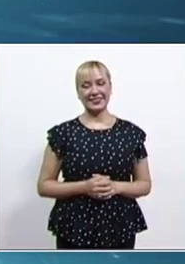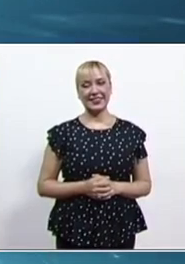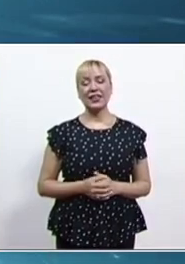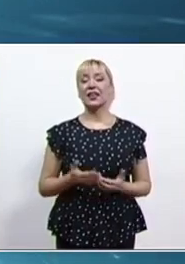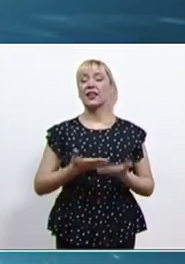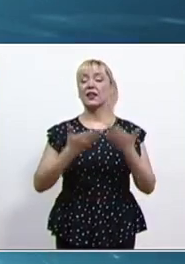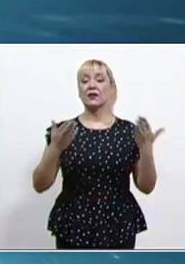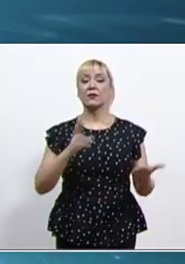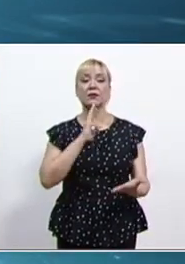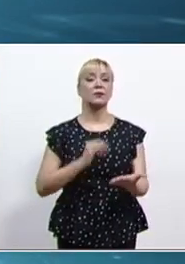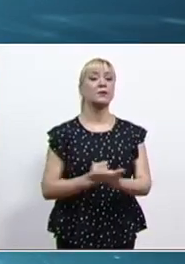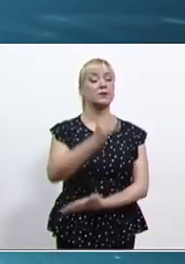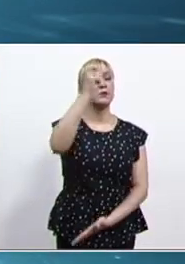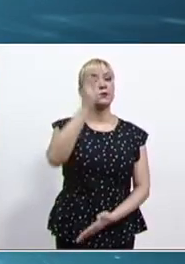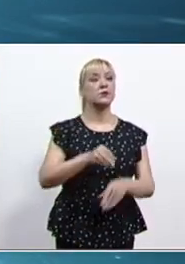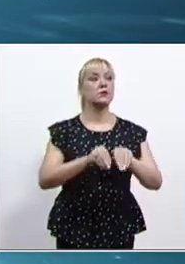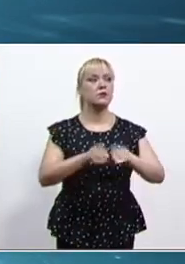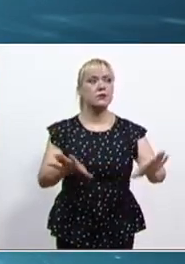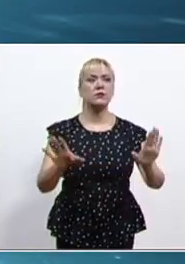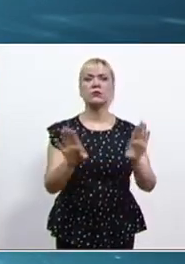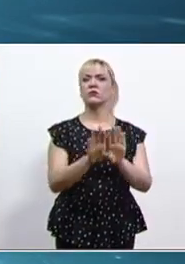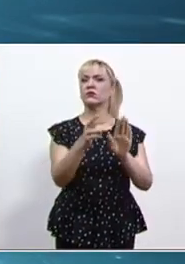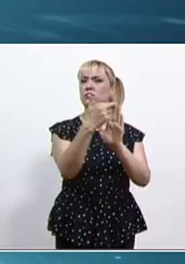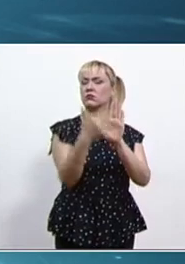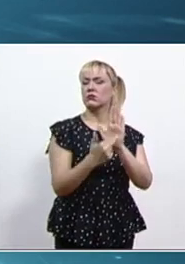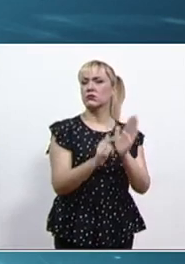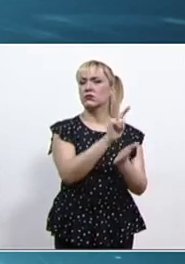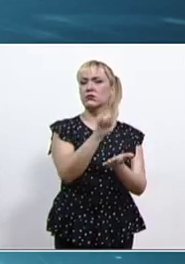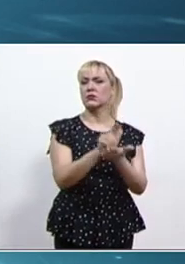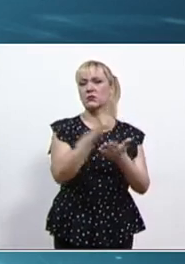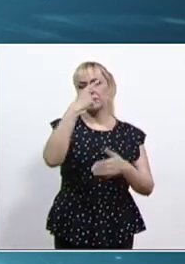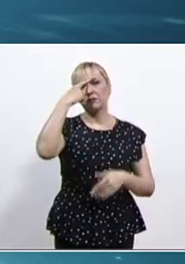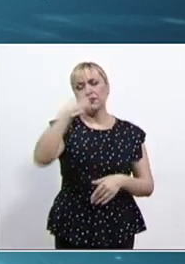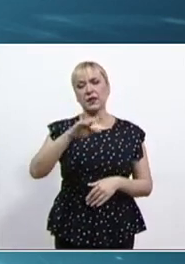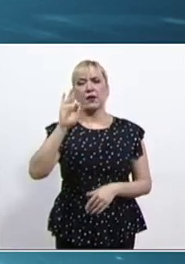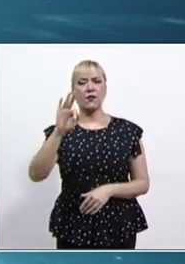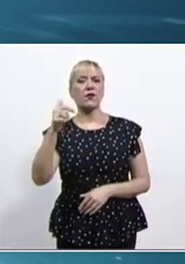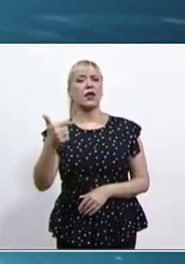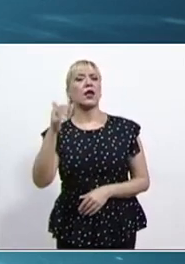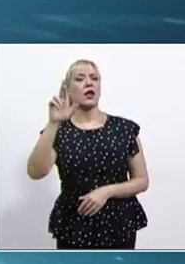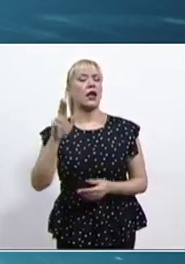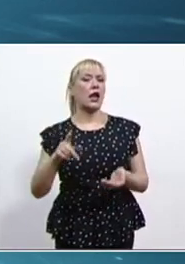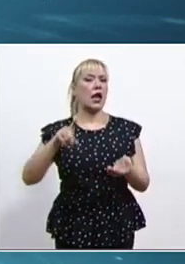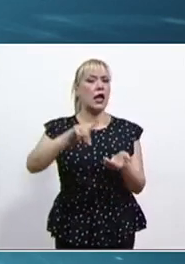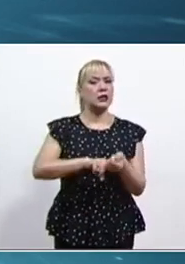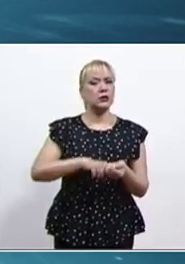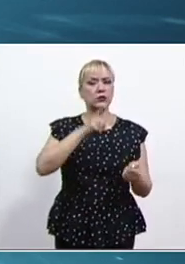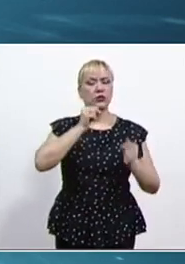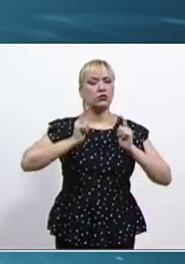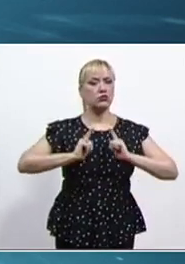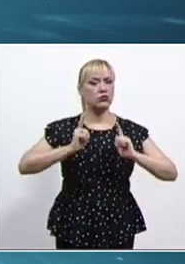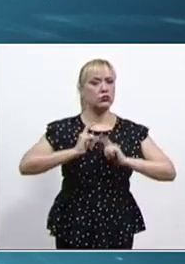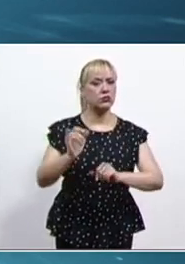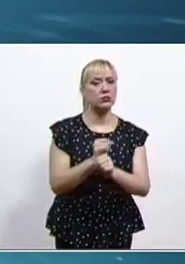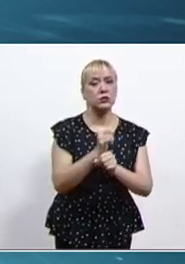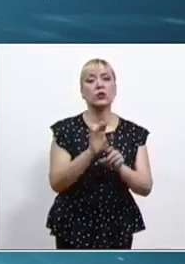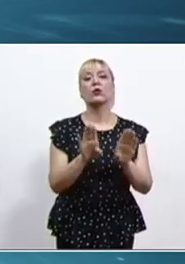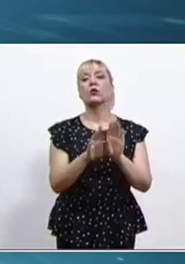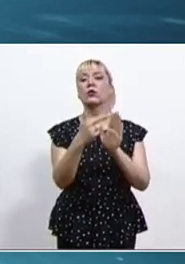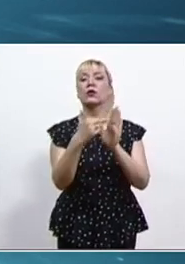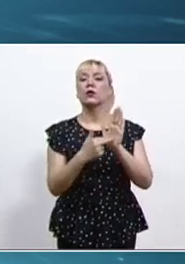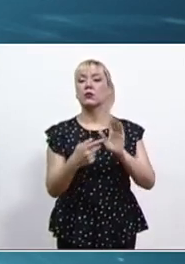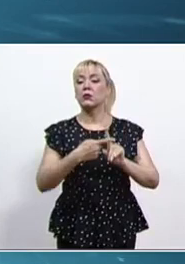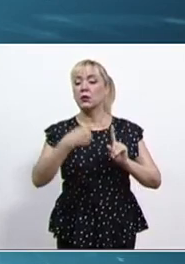Publican sentencia que invalidó disposiciones de la Ley Orgánica de la FGR que establecían requisitos para ingresar al